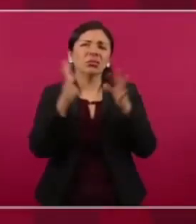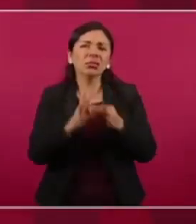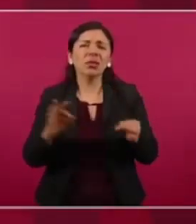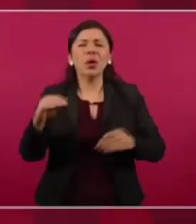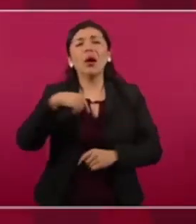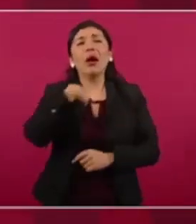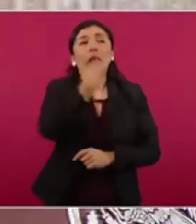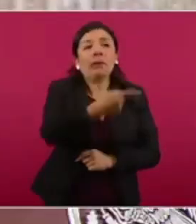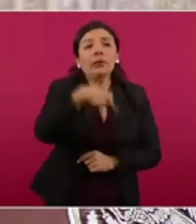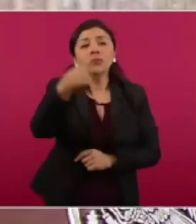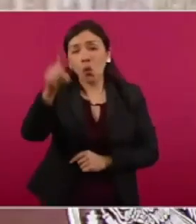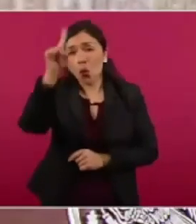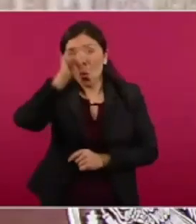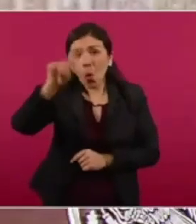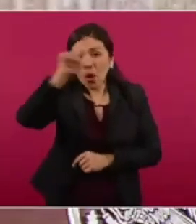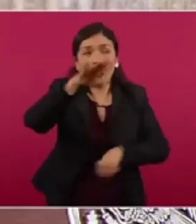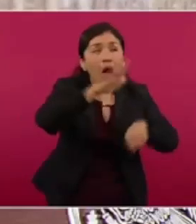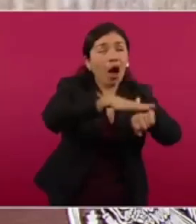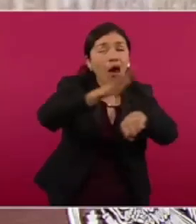consejos a todos, o sea,